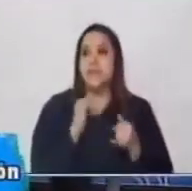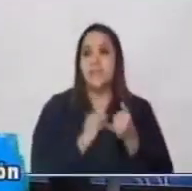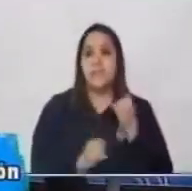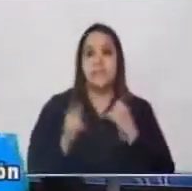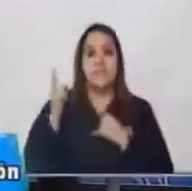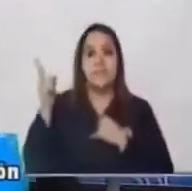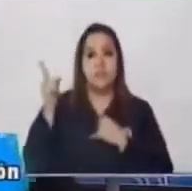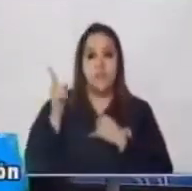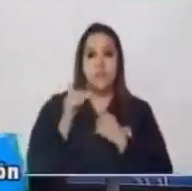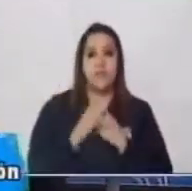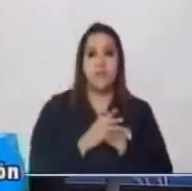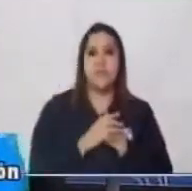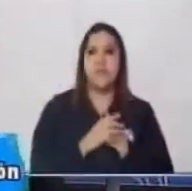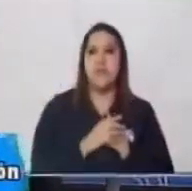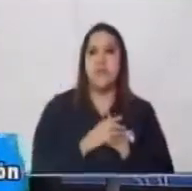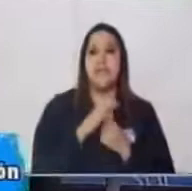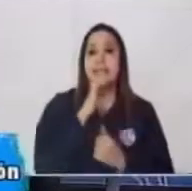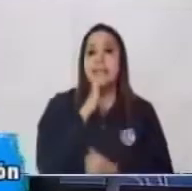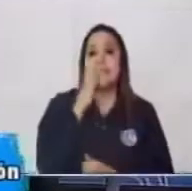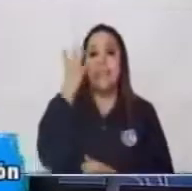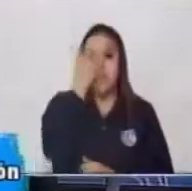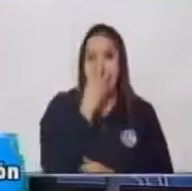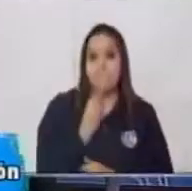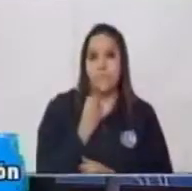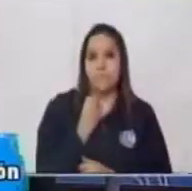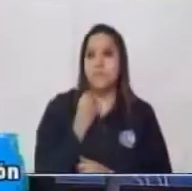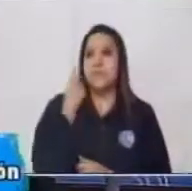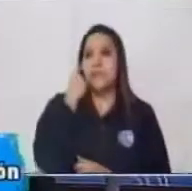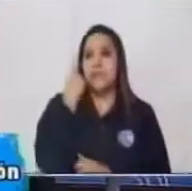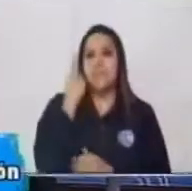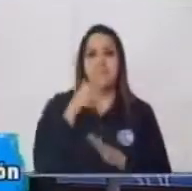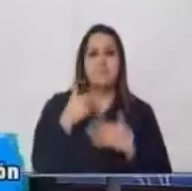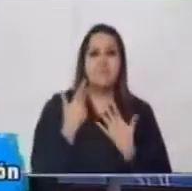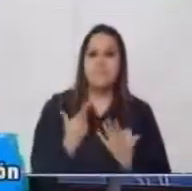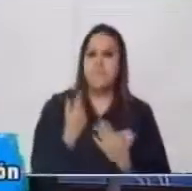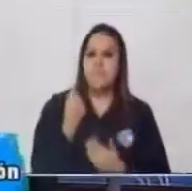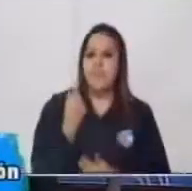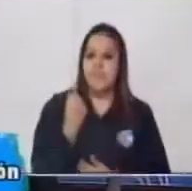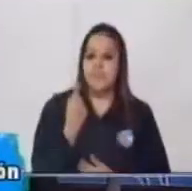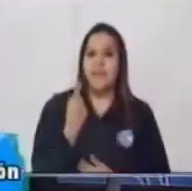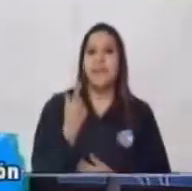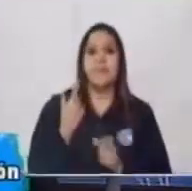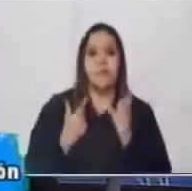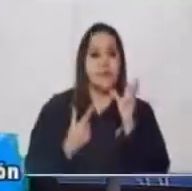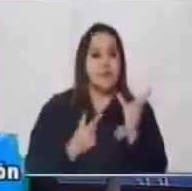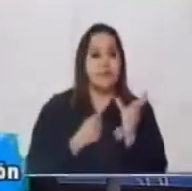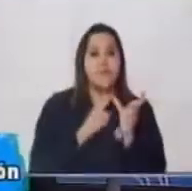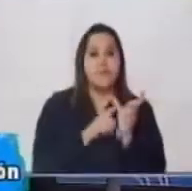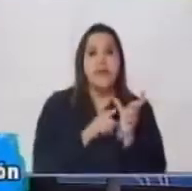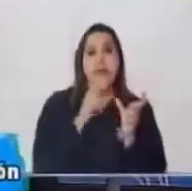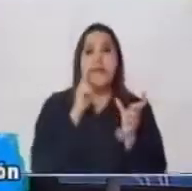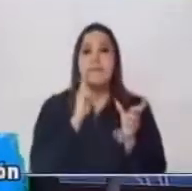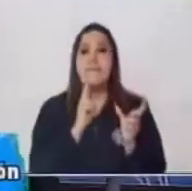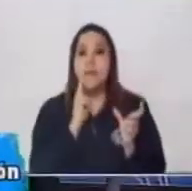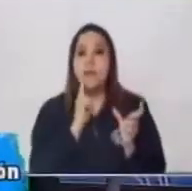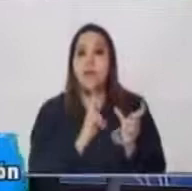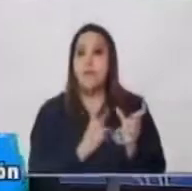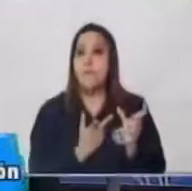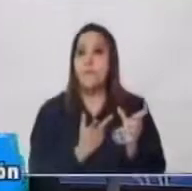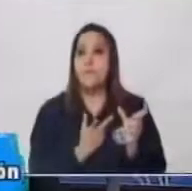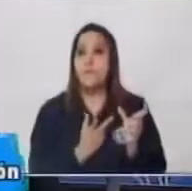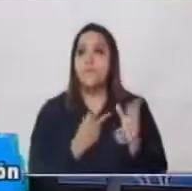oración. Es hermosa. En esta parte, ¿qué tengo que hacer? Bueno, ¿cuál es el verbo? El verbo es la